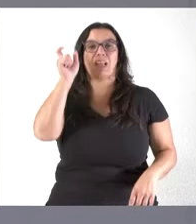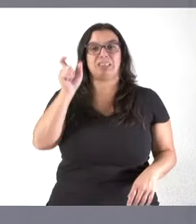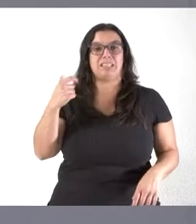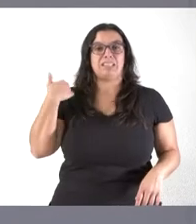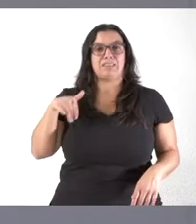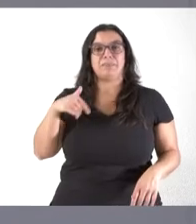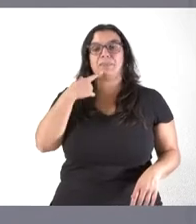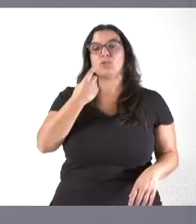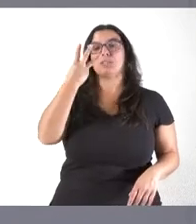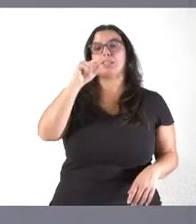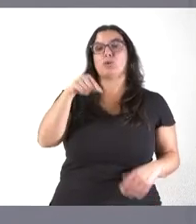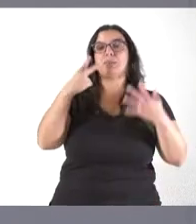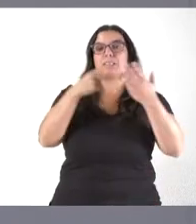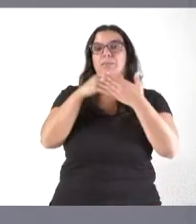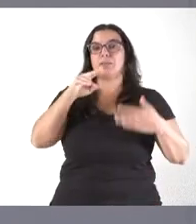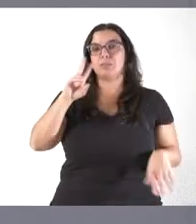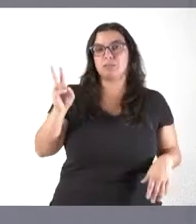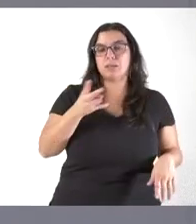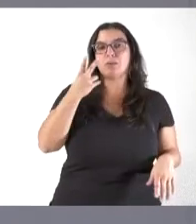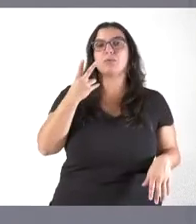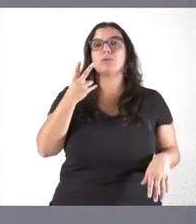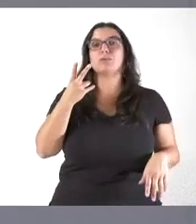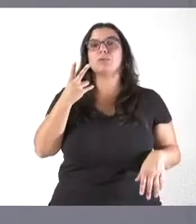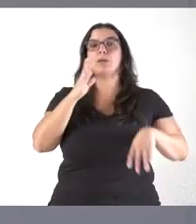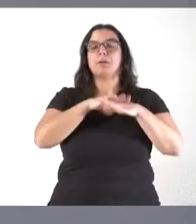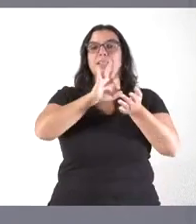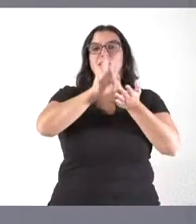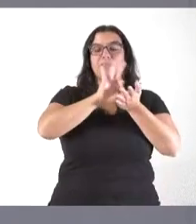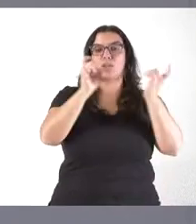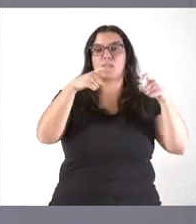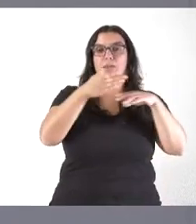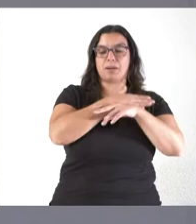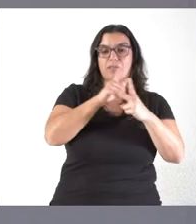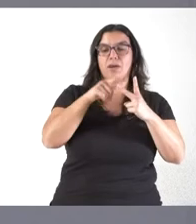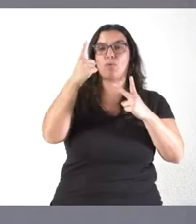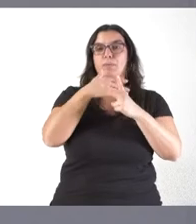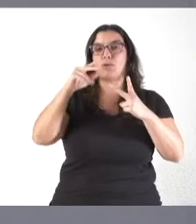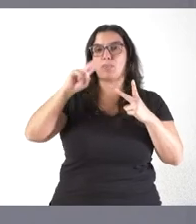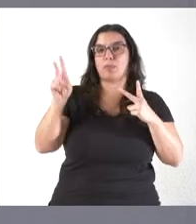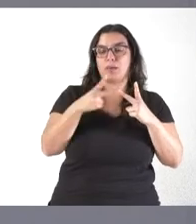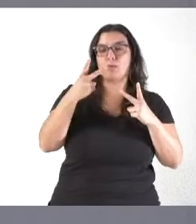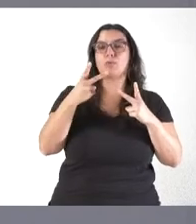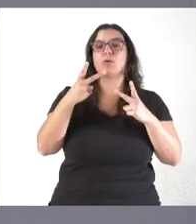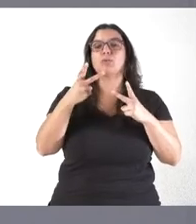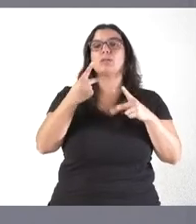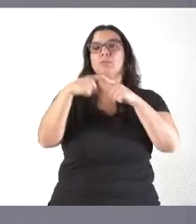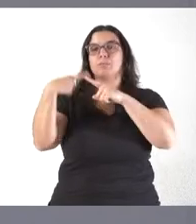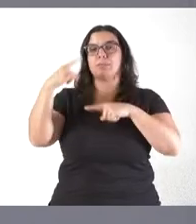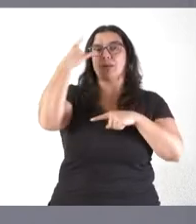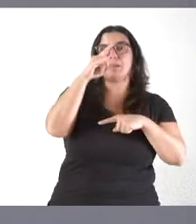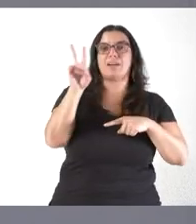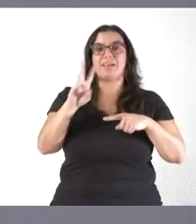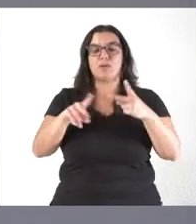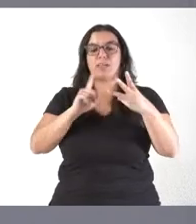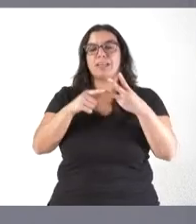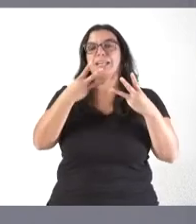dicho 3,7 millones de euros como les digo para el servicio cita previa un millón de euros diversas inversiones en Salamanca y en Valladolid